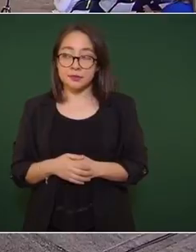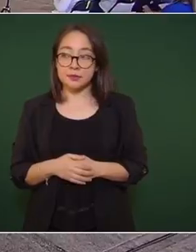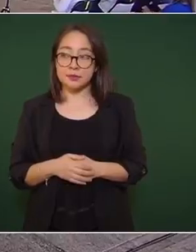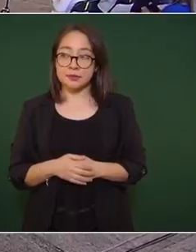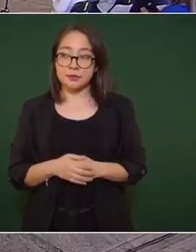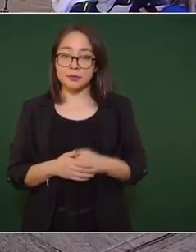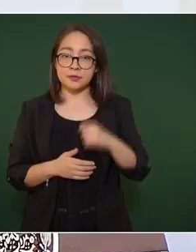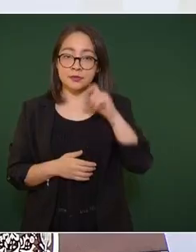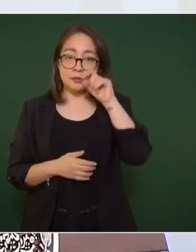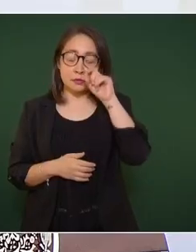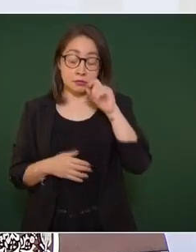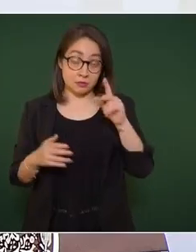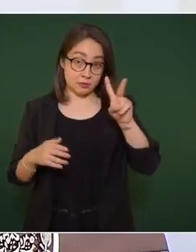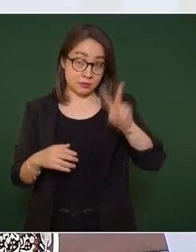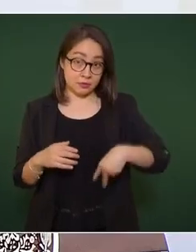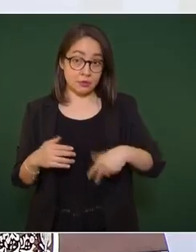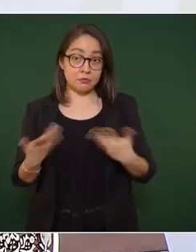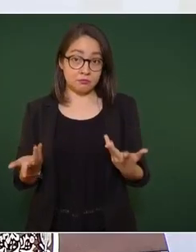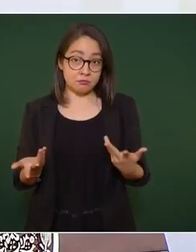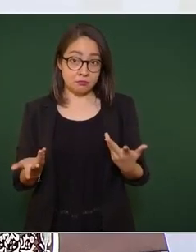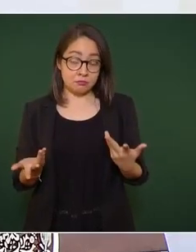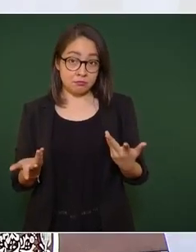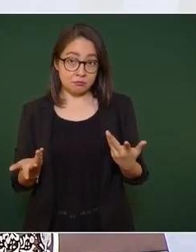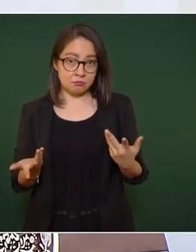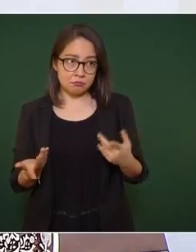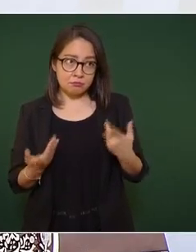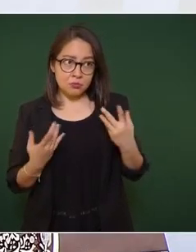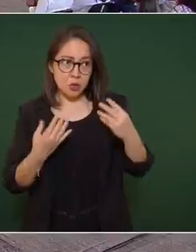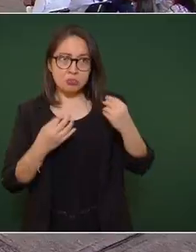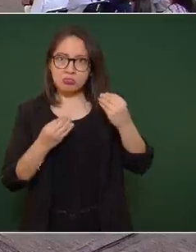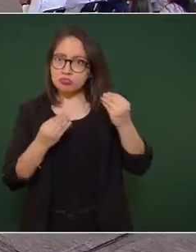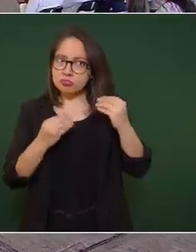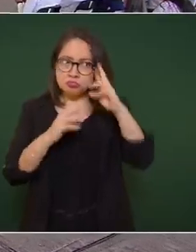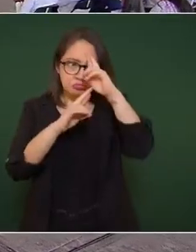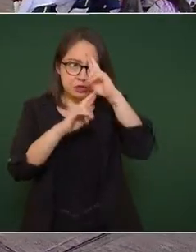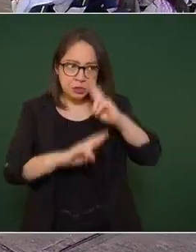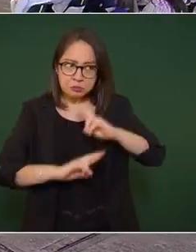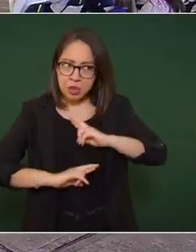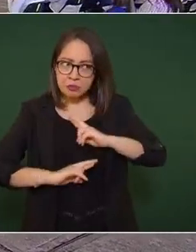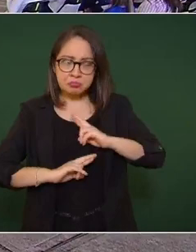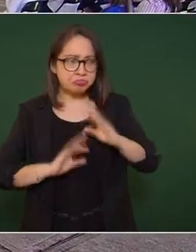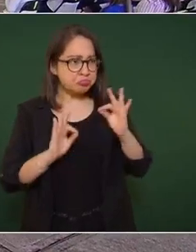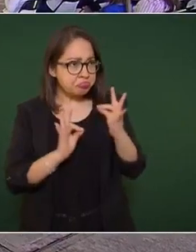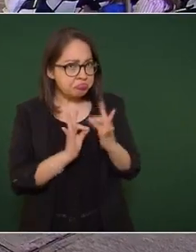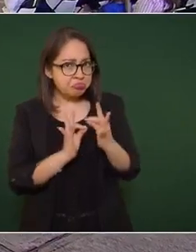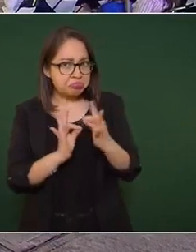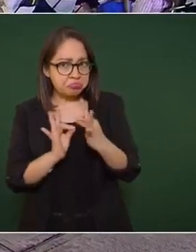muy respetuoso, mucho, muy respetuoso,